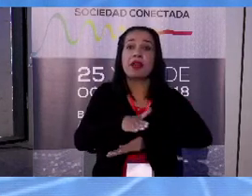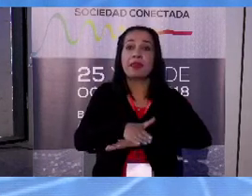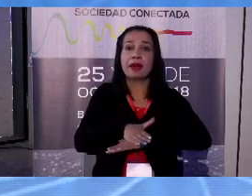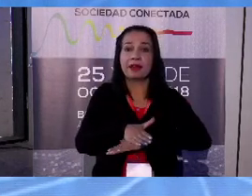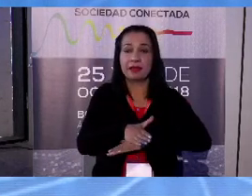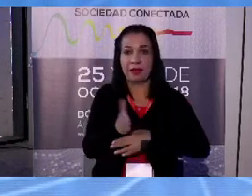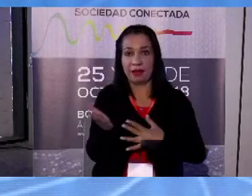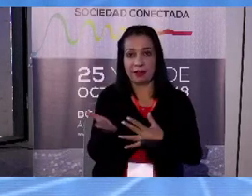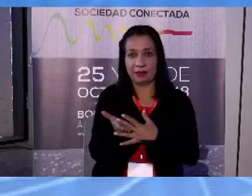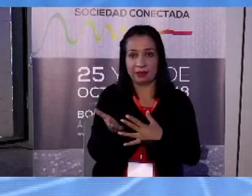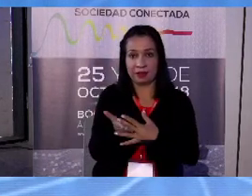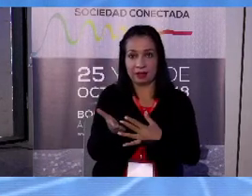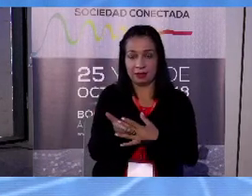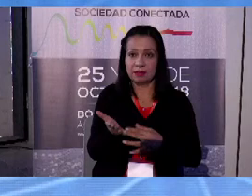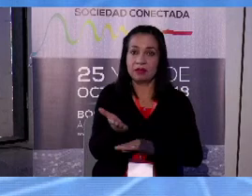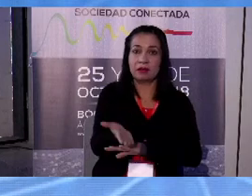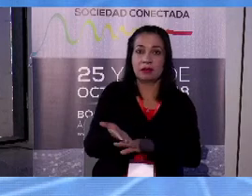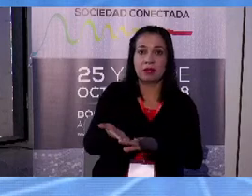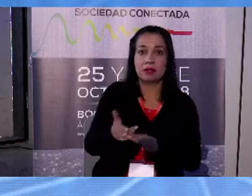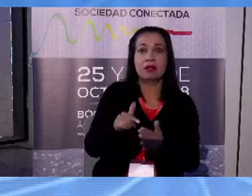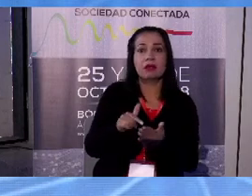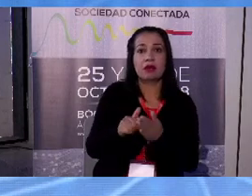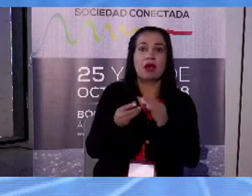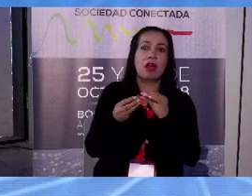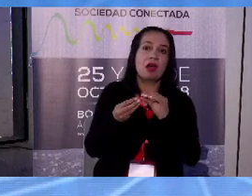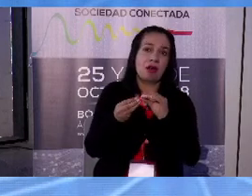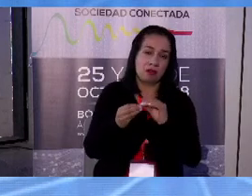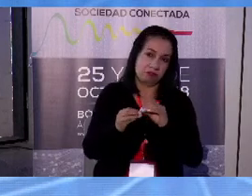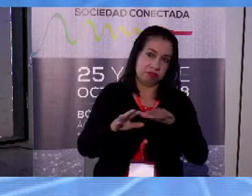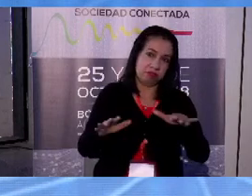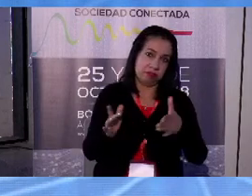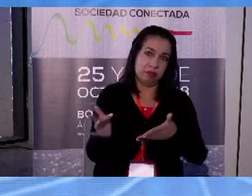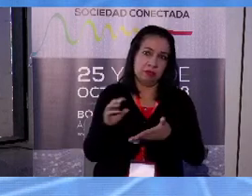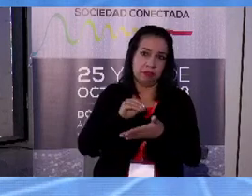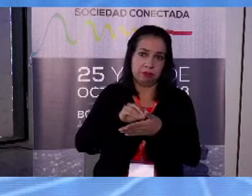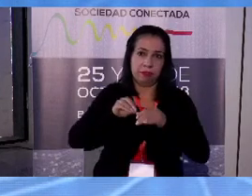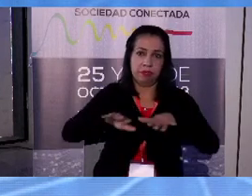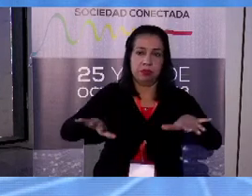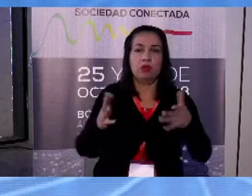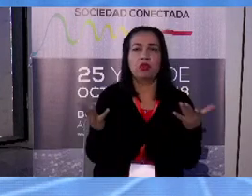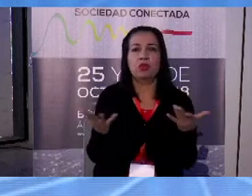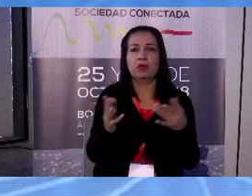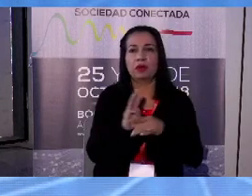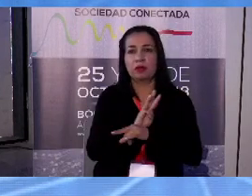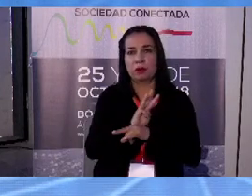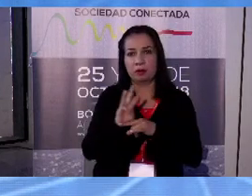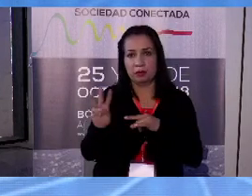en el formato digital las tendremos disponibles Próximamente en www.internationalparceltracking.com